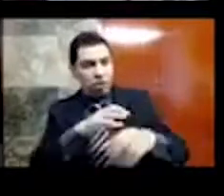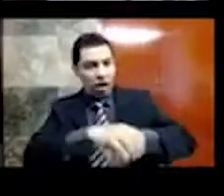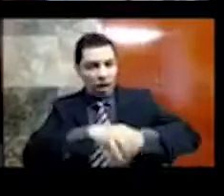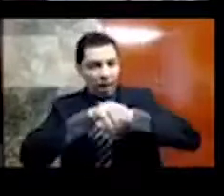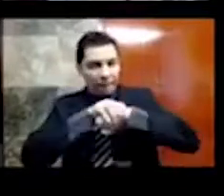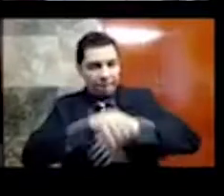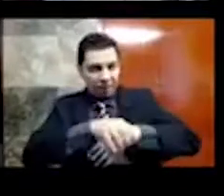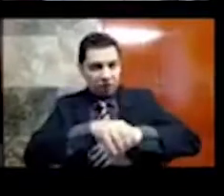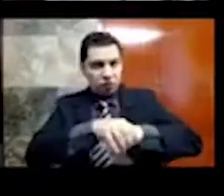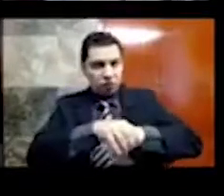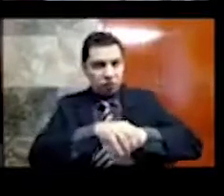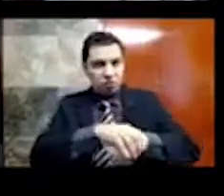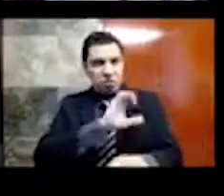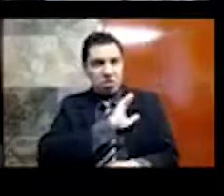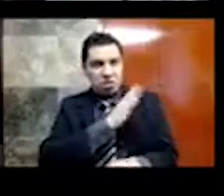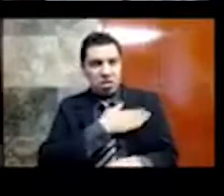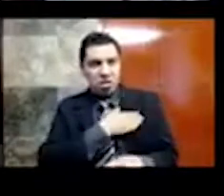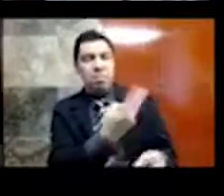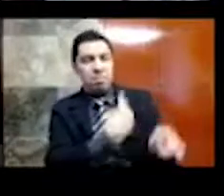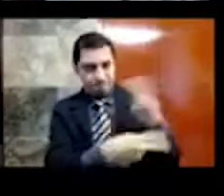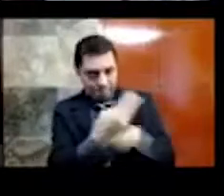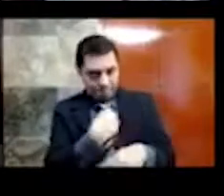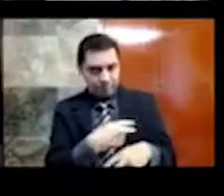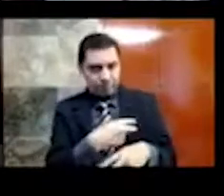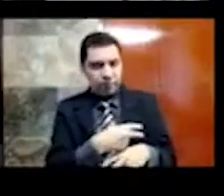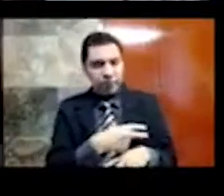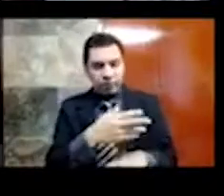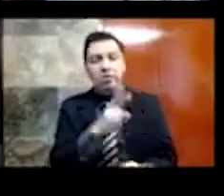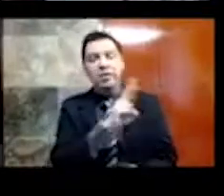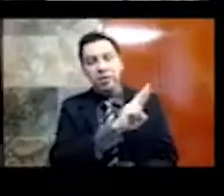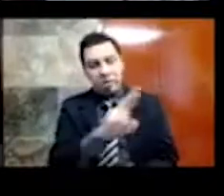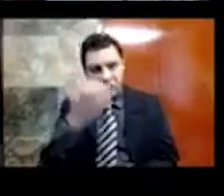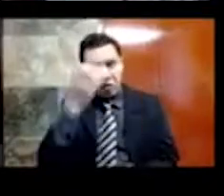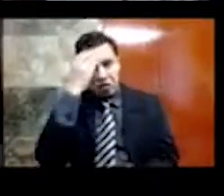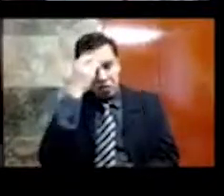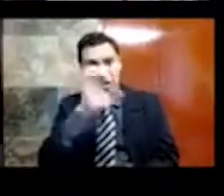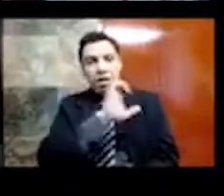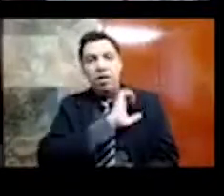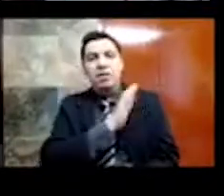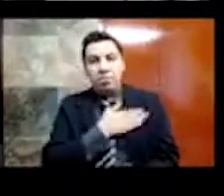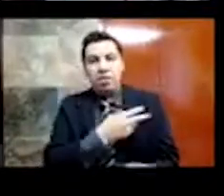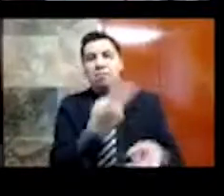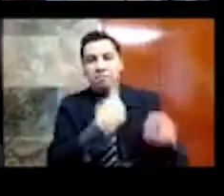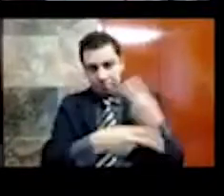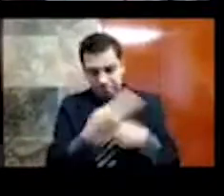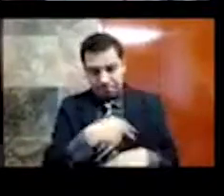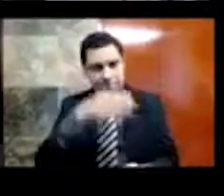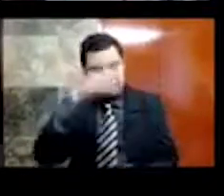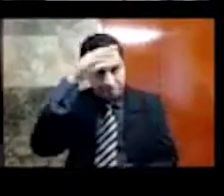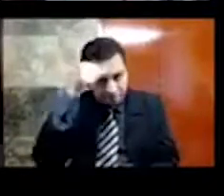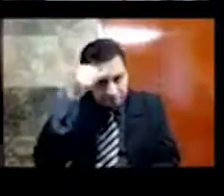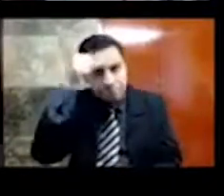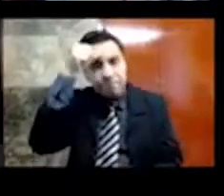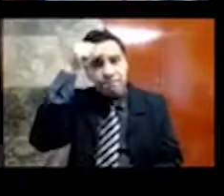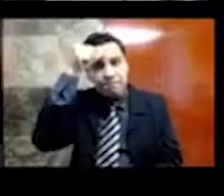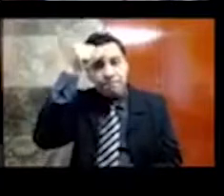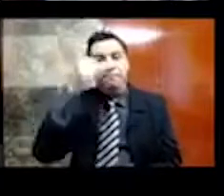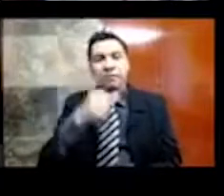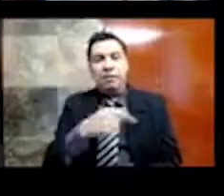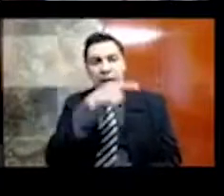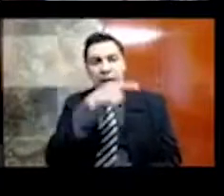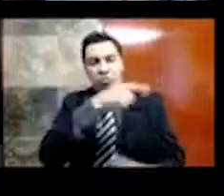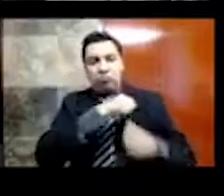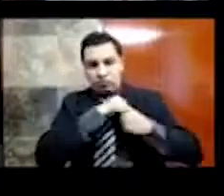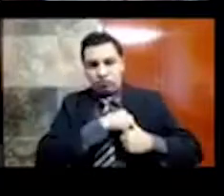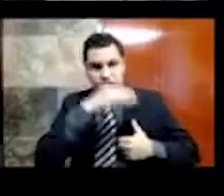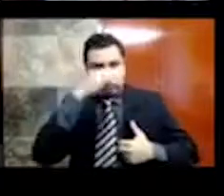los conquistadores, y lo son. Eso hay que reconocerlo. Ellos son los conquistadores. Los dirigentes son los españoles, pero